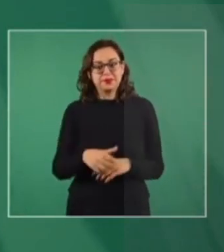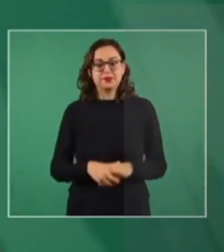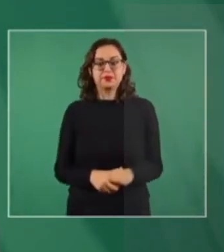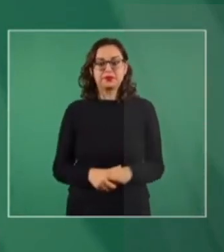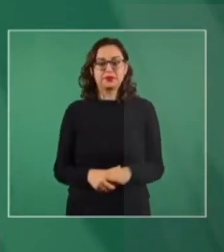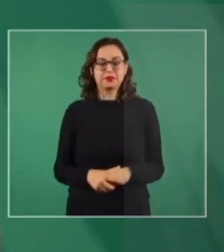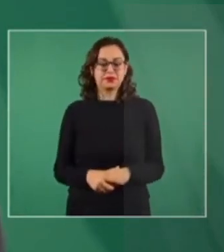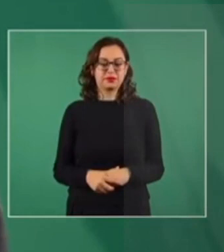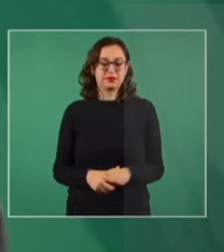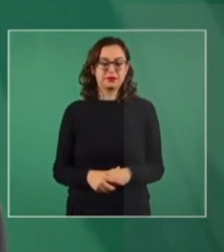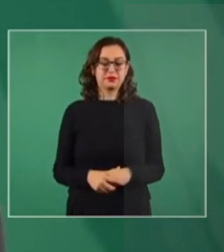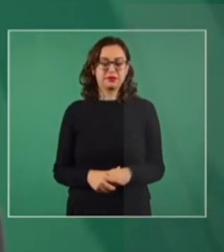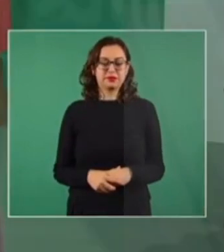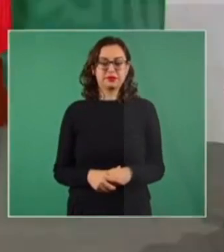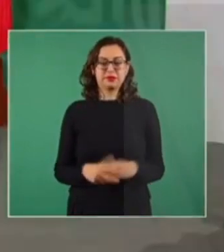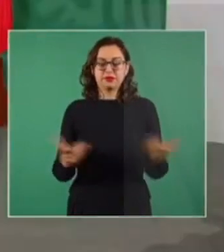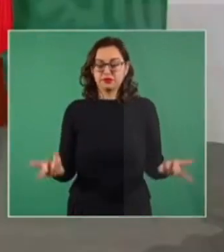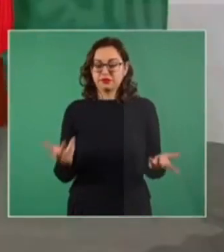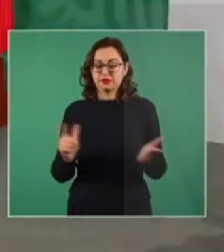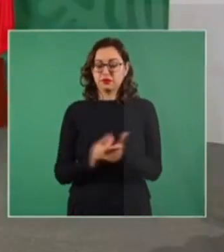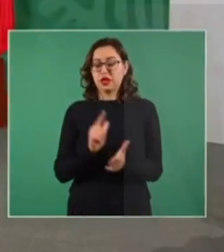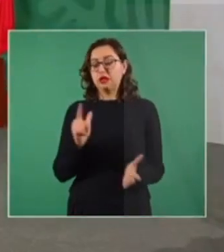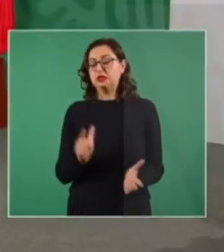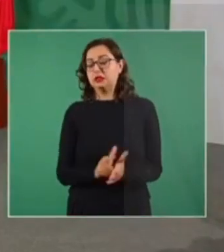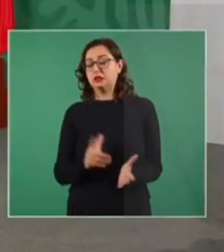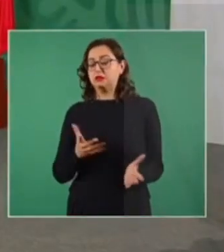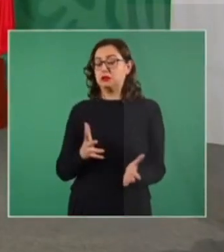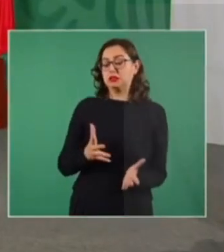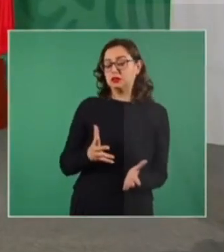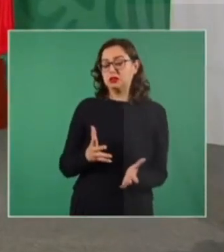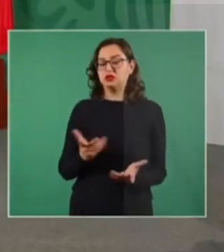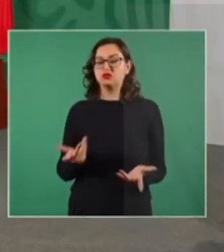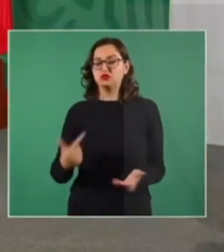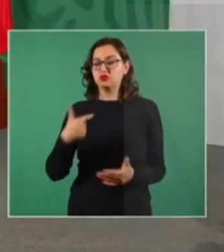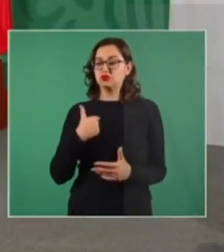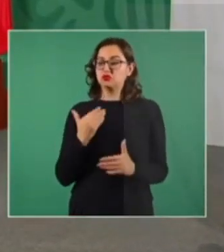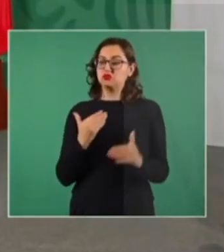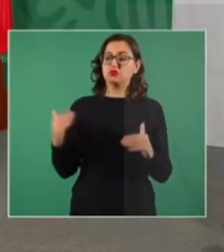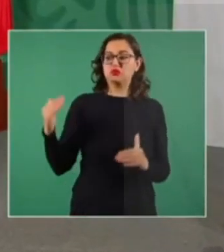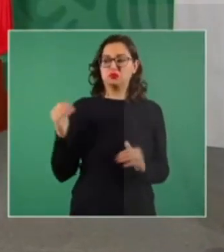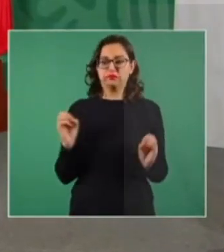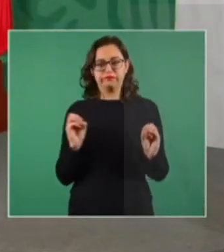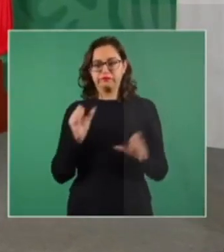No aplican que al margen de la ley nada y por encima de la ley nadie.